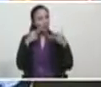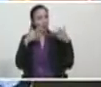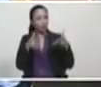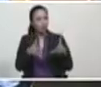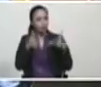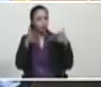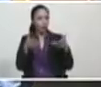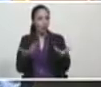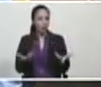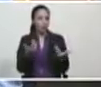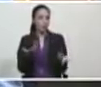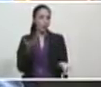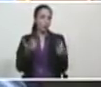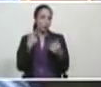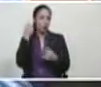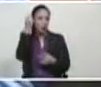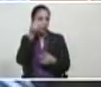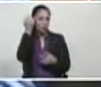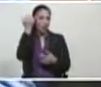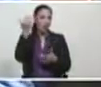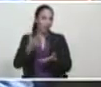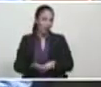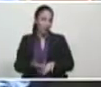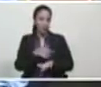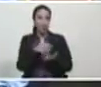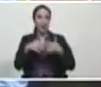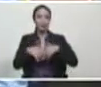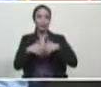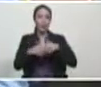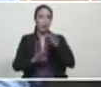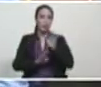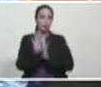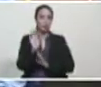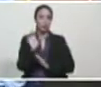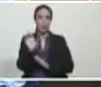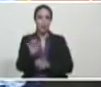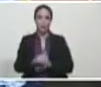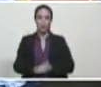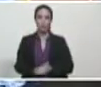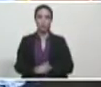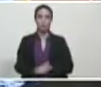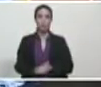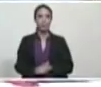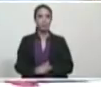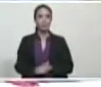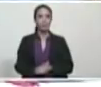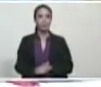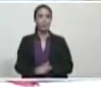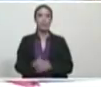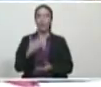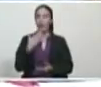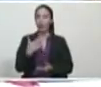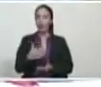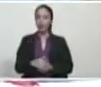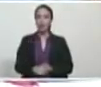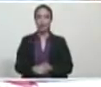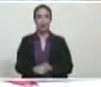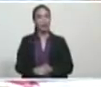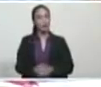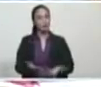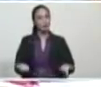sobre la activación de este nuevo motor de la agenda económica bolivariana. Por favor, vicepresidenta. Gracias, presidente. Bueno, usted